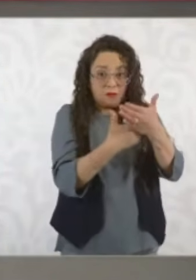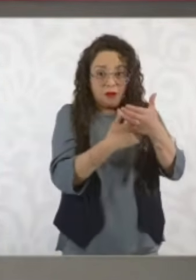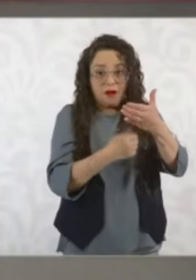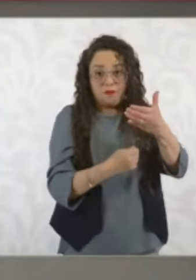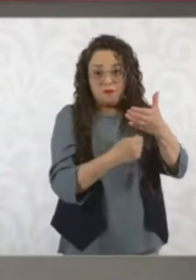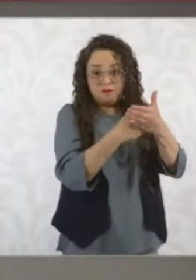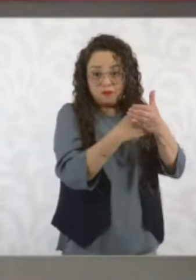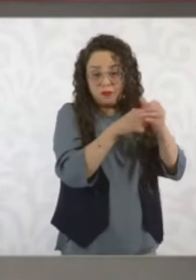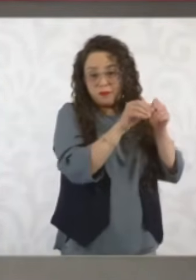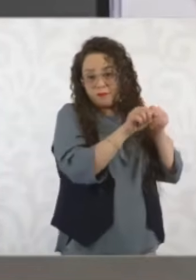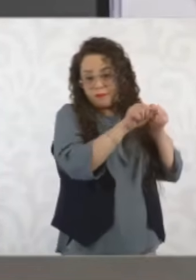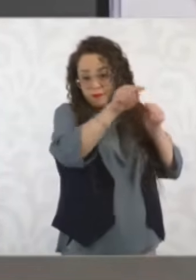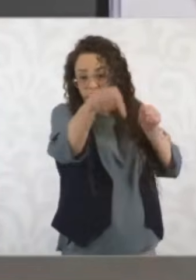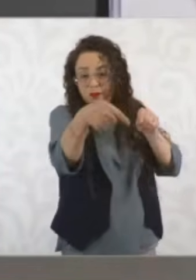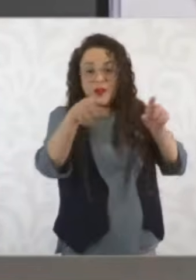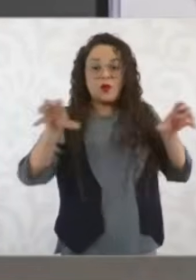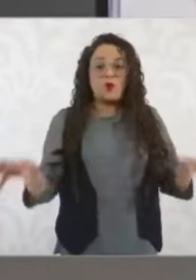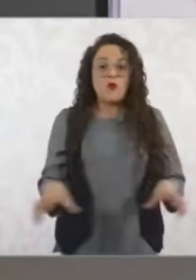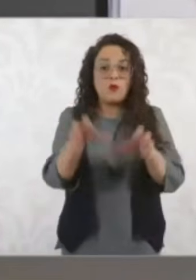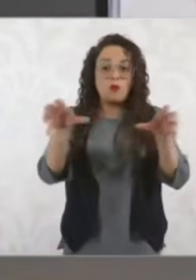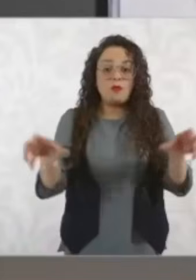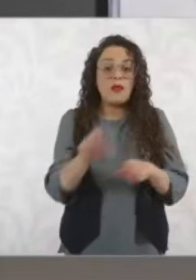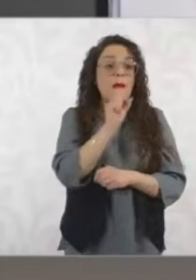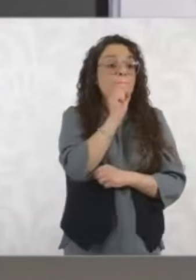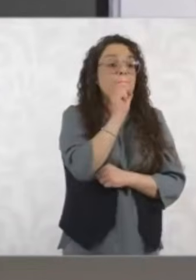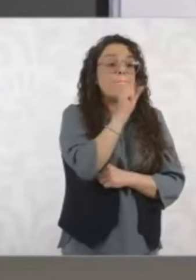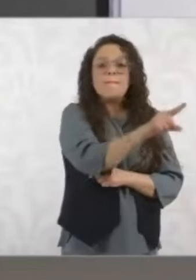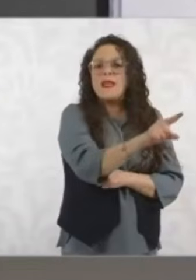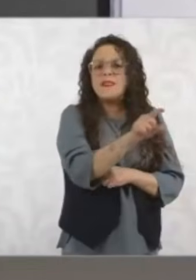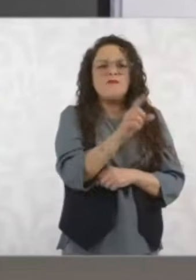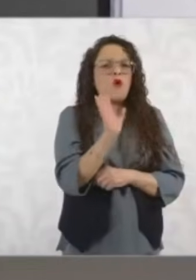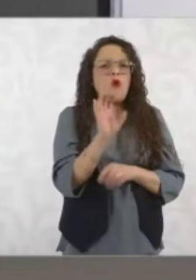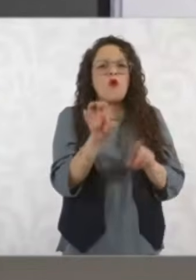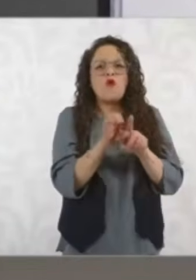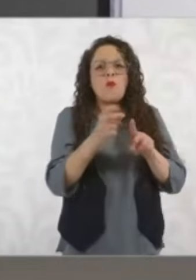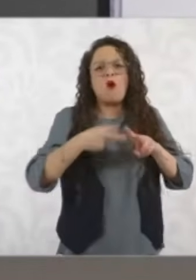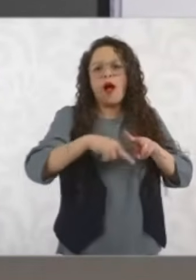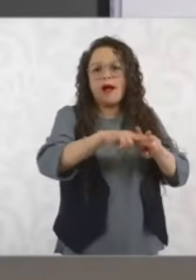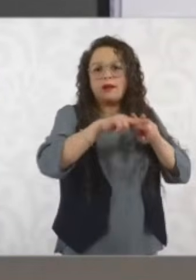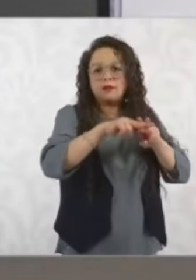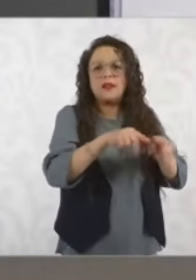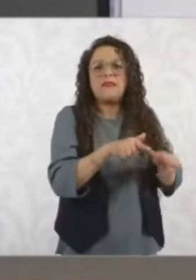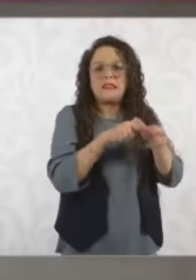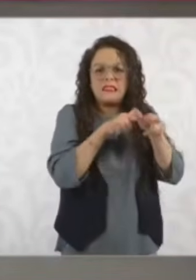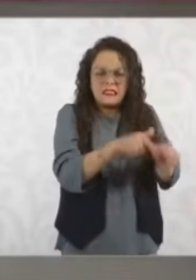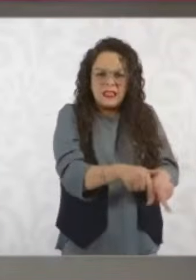conectados, impulsando una misma narrativa, un mismo hashtag.